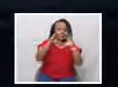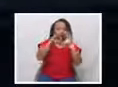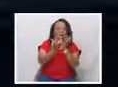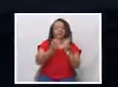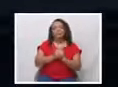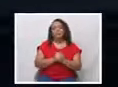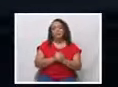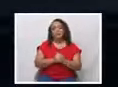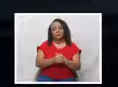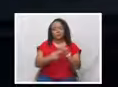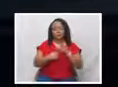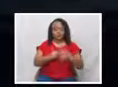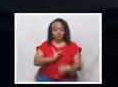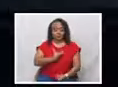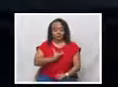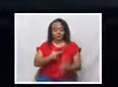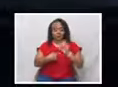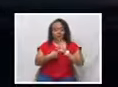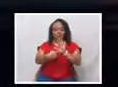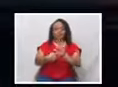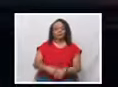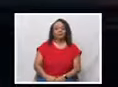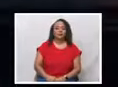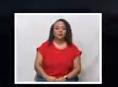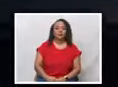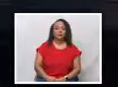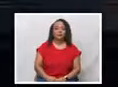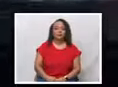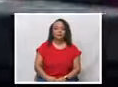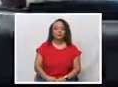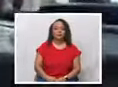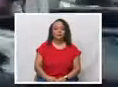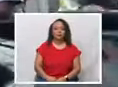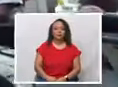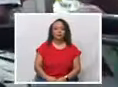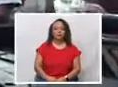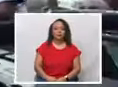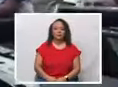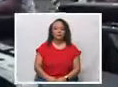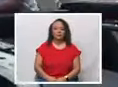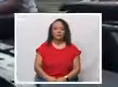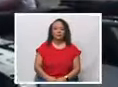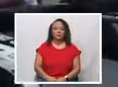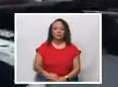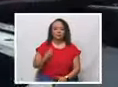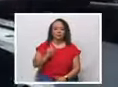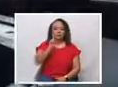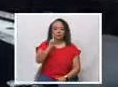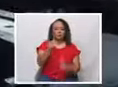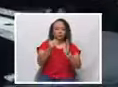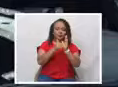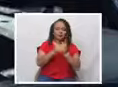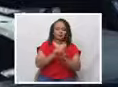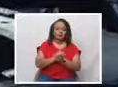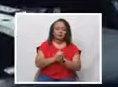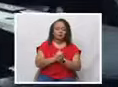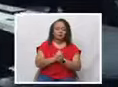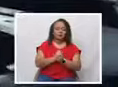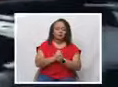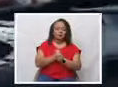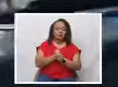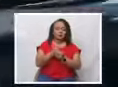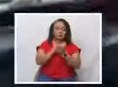también su medalla. Vamos a acercarnos nuevamente, que han dado, esta es